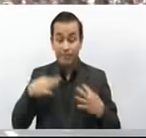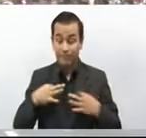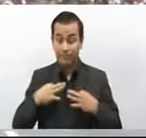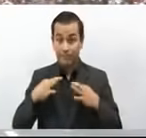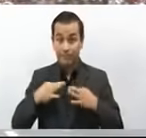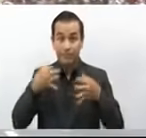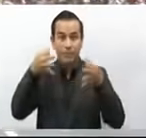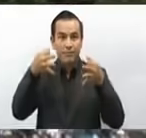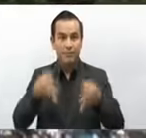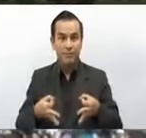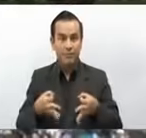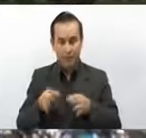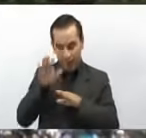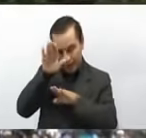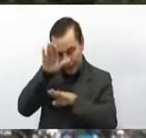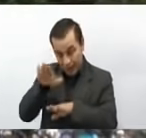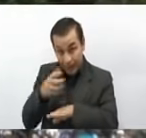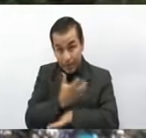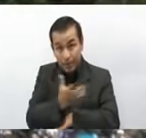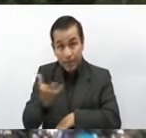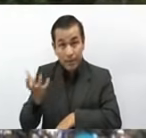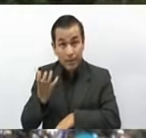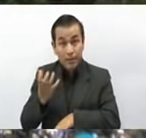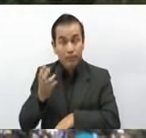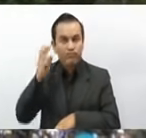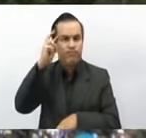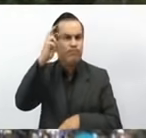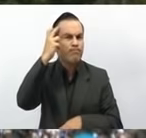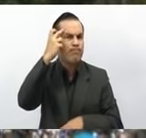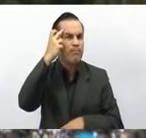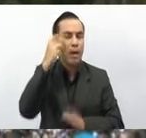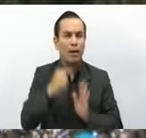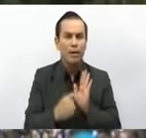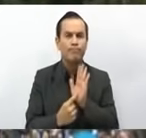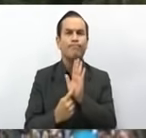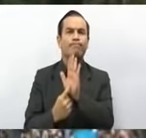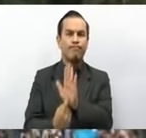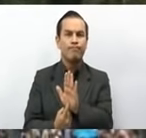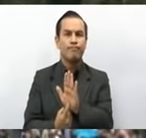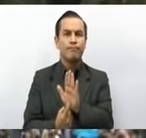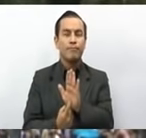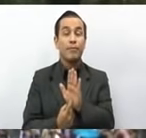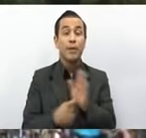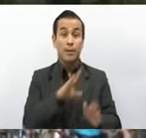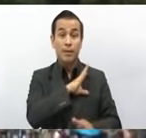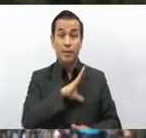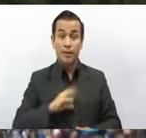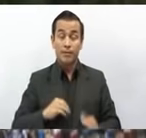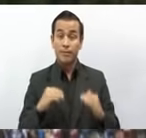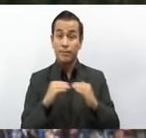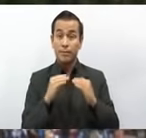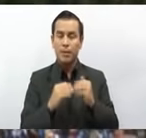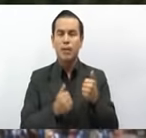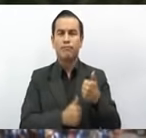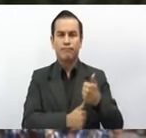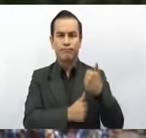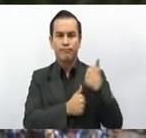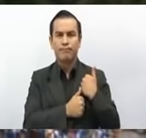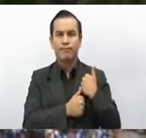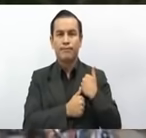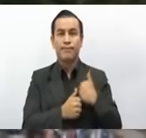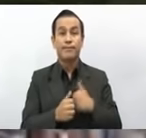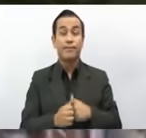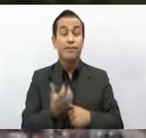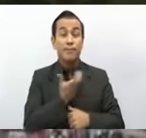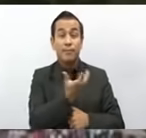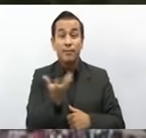honra, decoro y dignidad. Porque es el representante de su patria y de la Fuerza Armada.